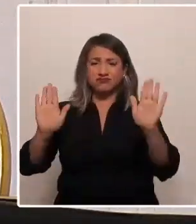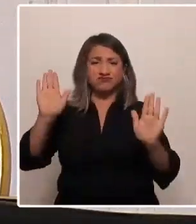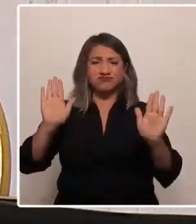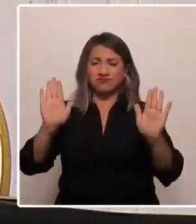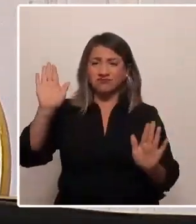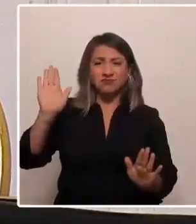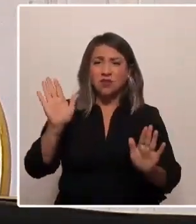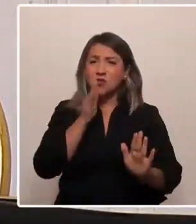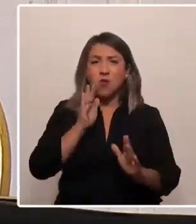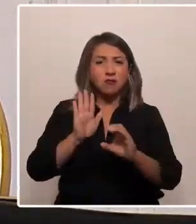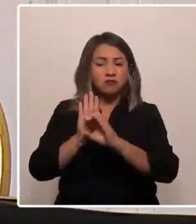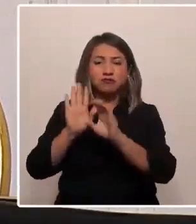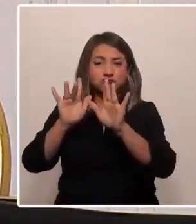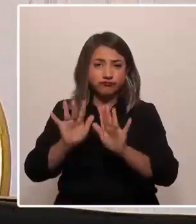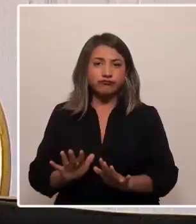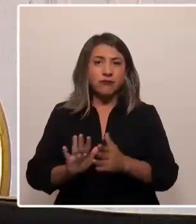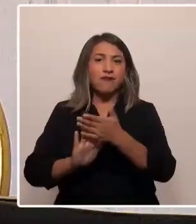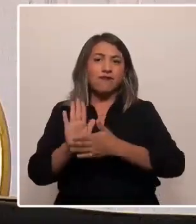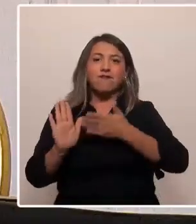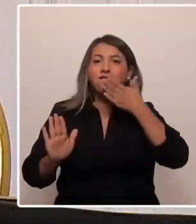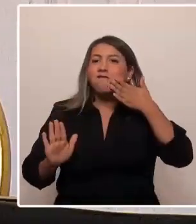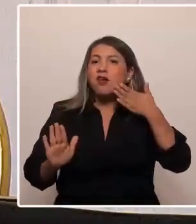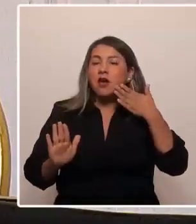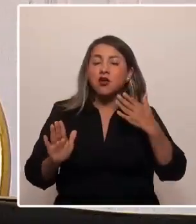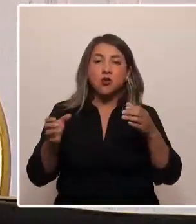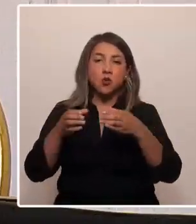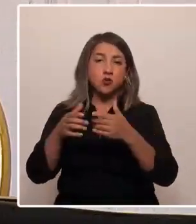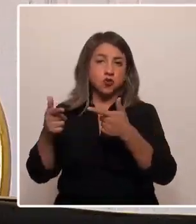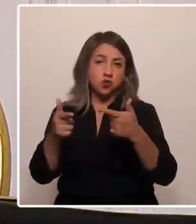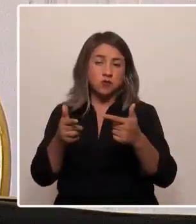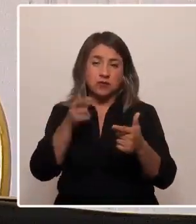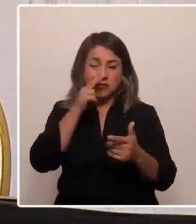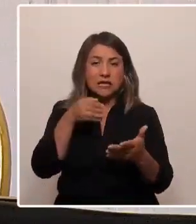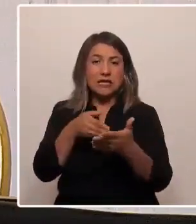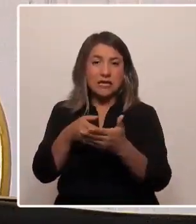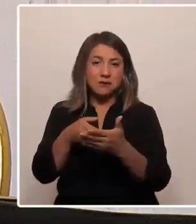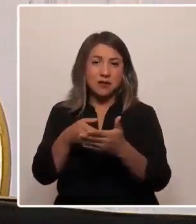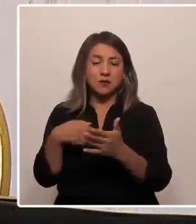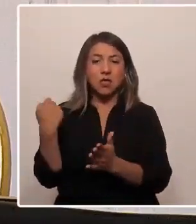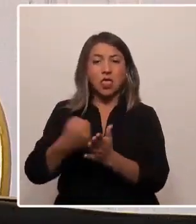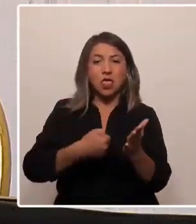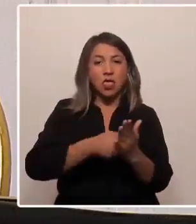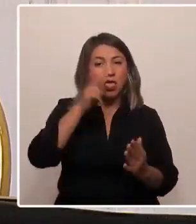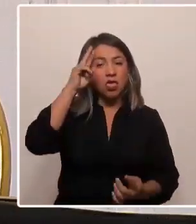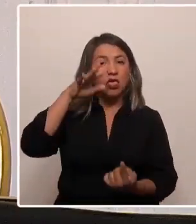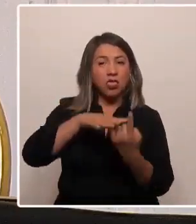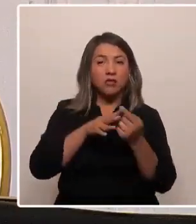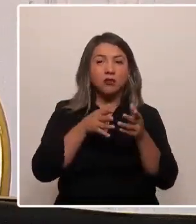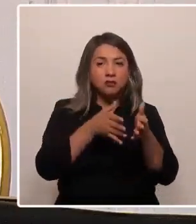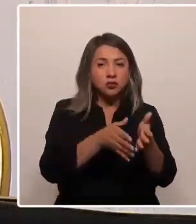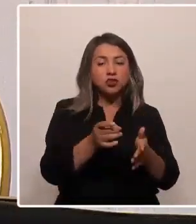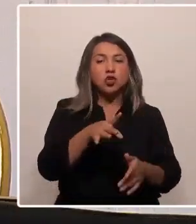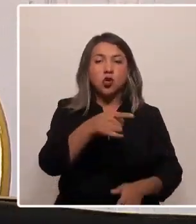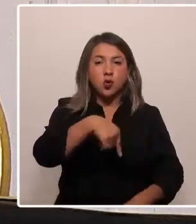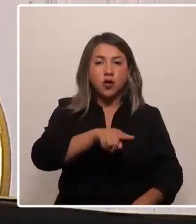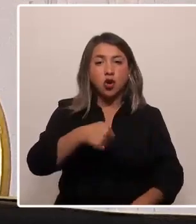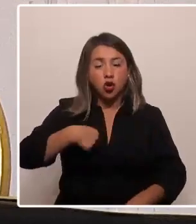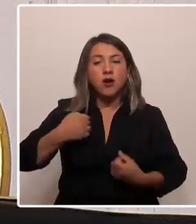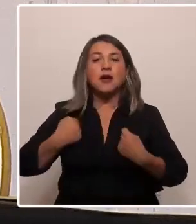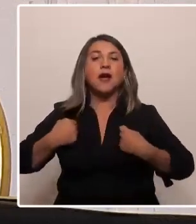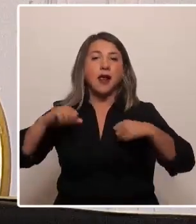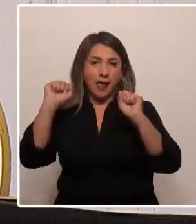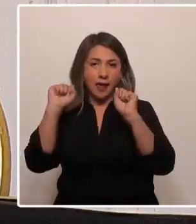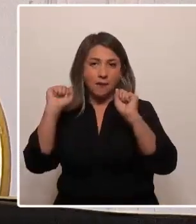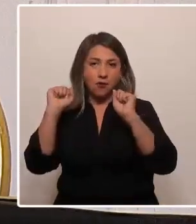texto constitucional un cheque en blanco de privilegios sin límite para los activistas del indigenismo. Hoy podremos decir que ganamos, que le